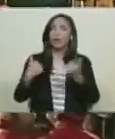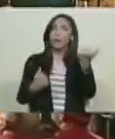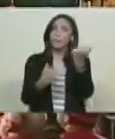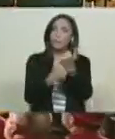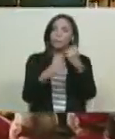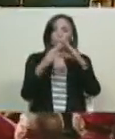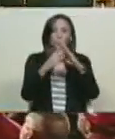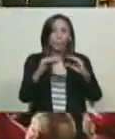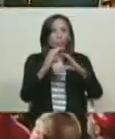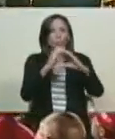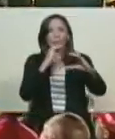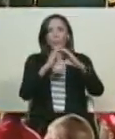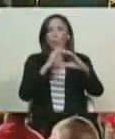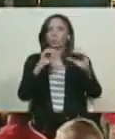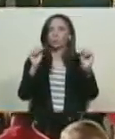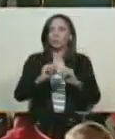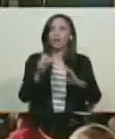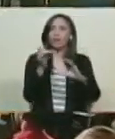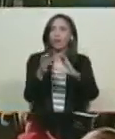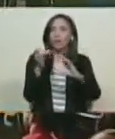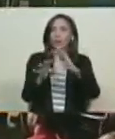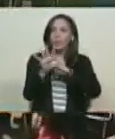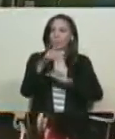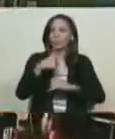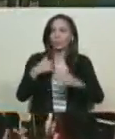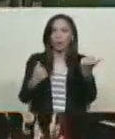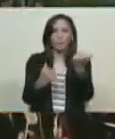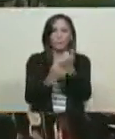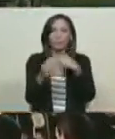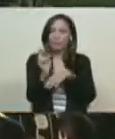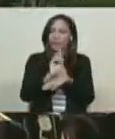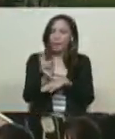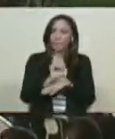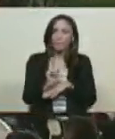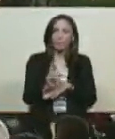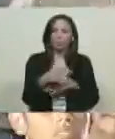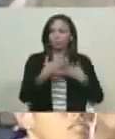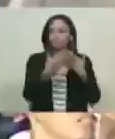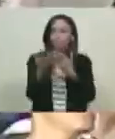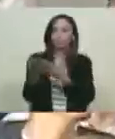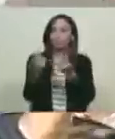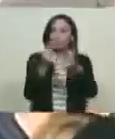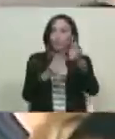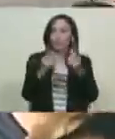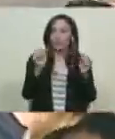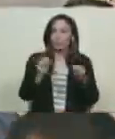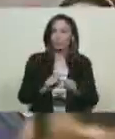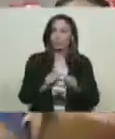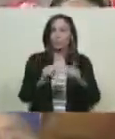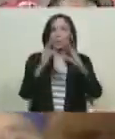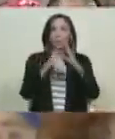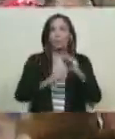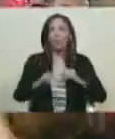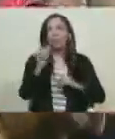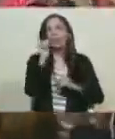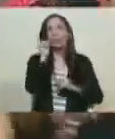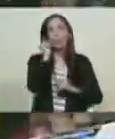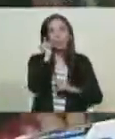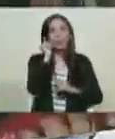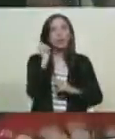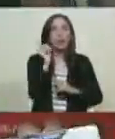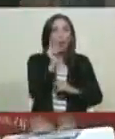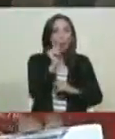de transportistas a través del carné de la patria de manera directa, directa, a todas las mujeres, a todos los